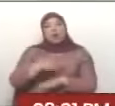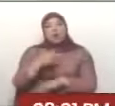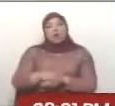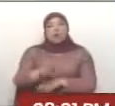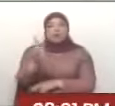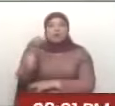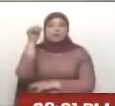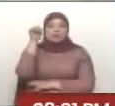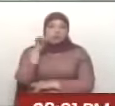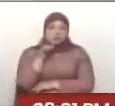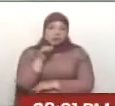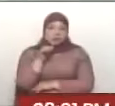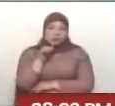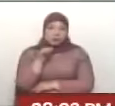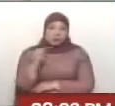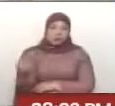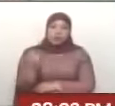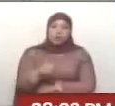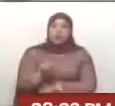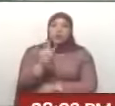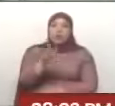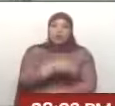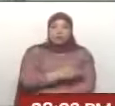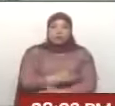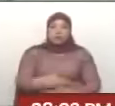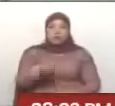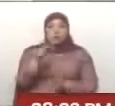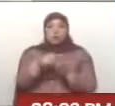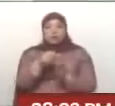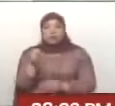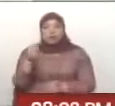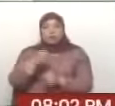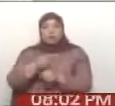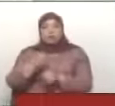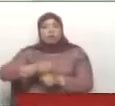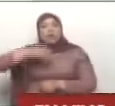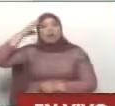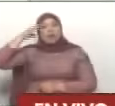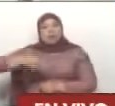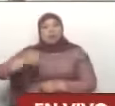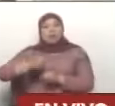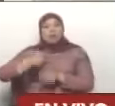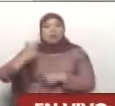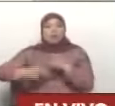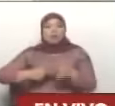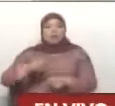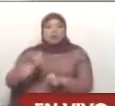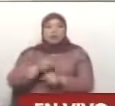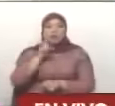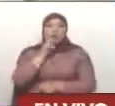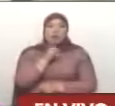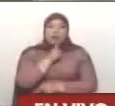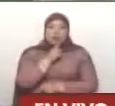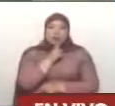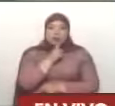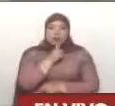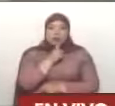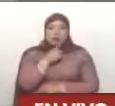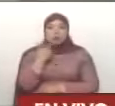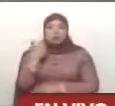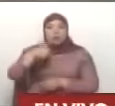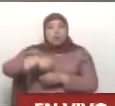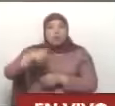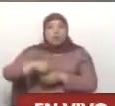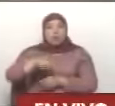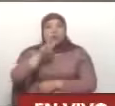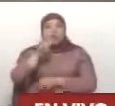viernes y sábado, y más de 4.200.000 militantes de base han postulado mi nombre para las elecciones